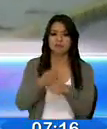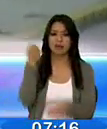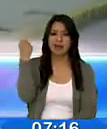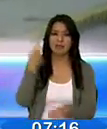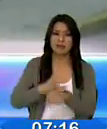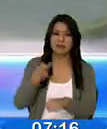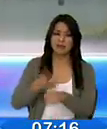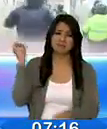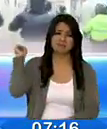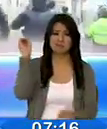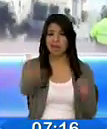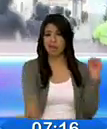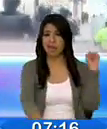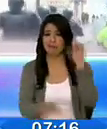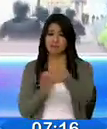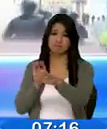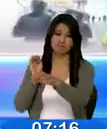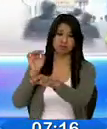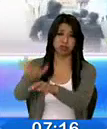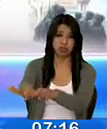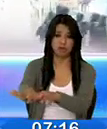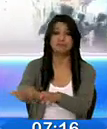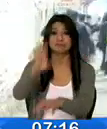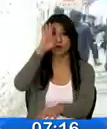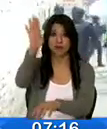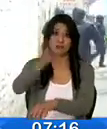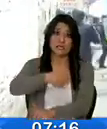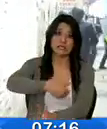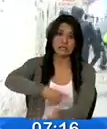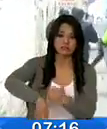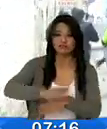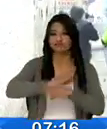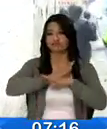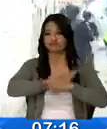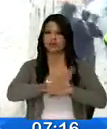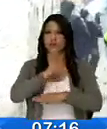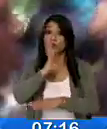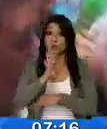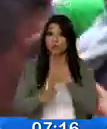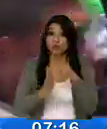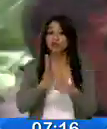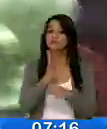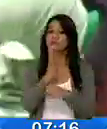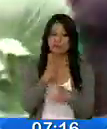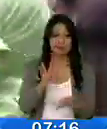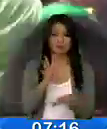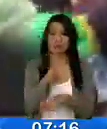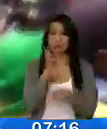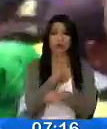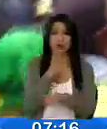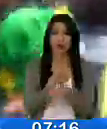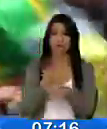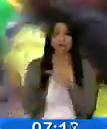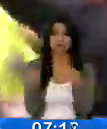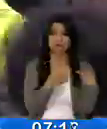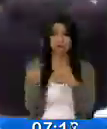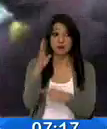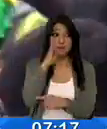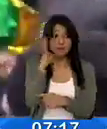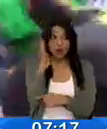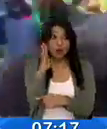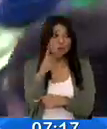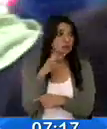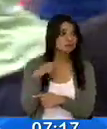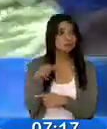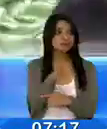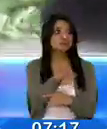y todo lo que encontraban a su paso era válido para la agresión. Durante 4 horas se registraron los altercados. Un policía de inteligencia fue identificado entre las